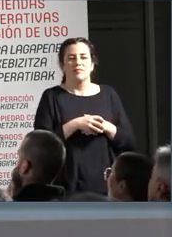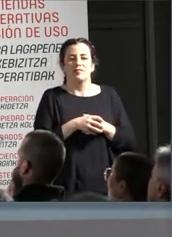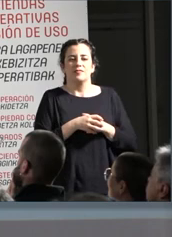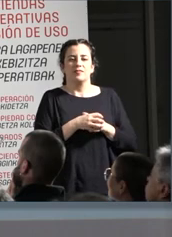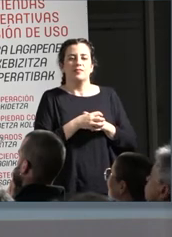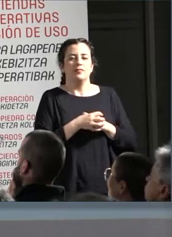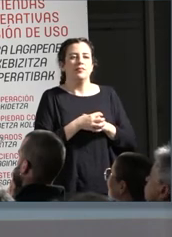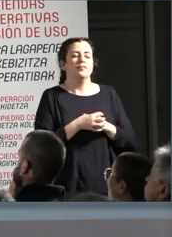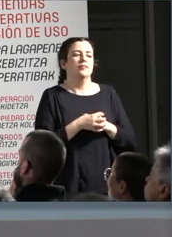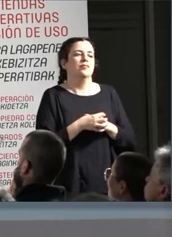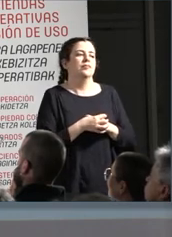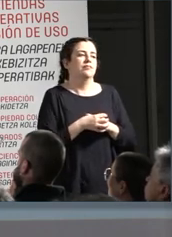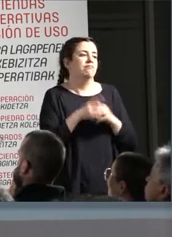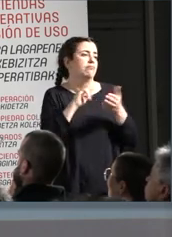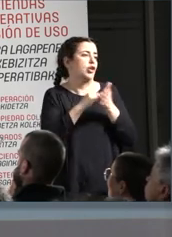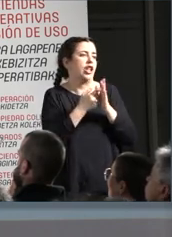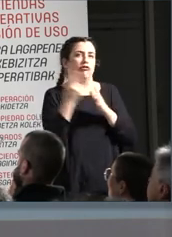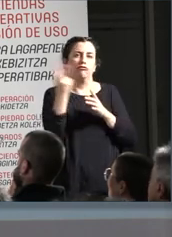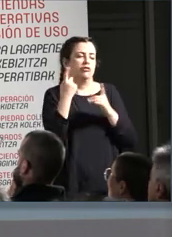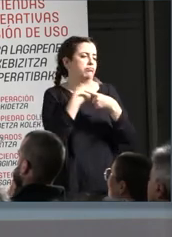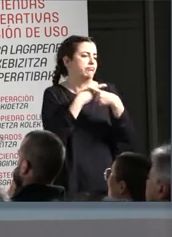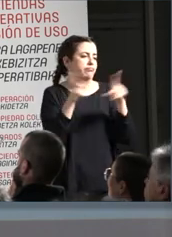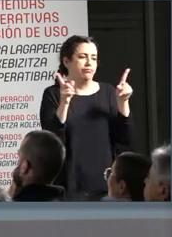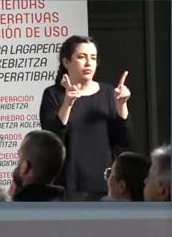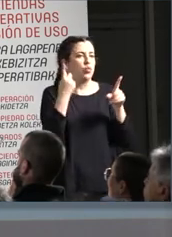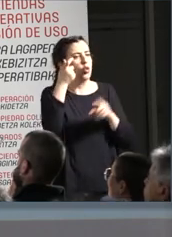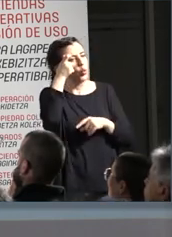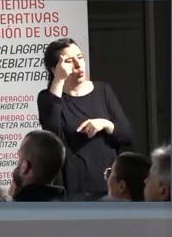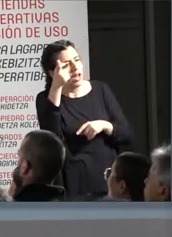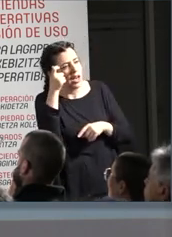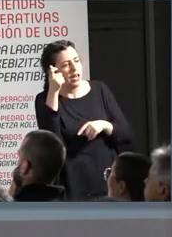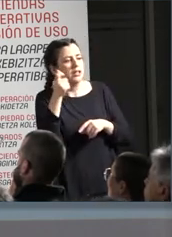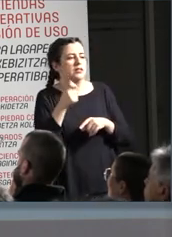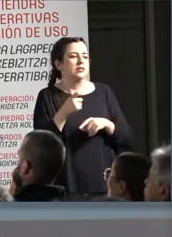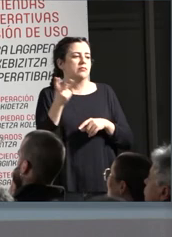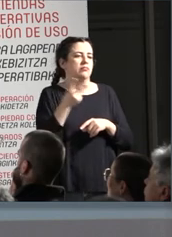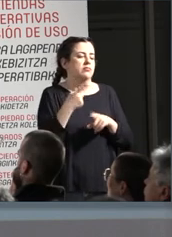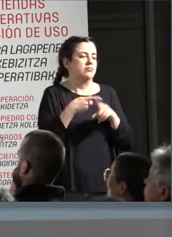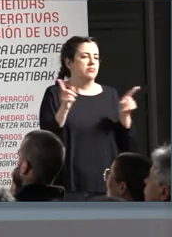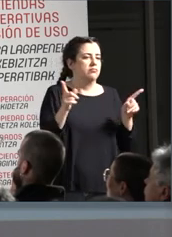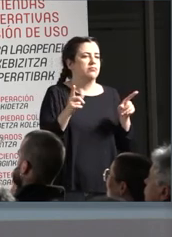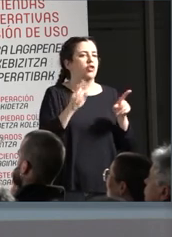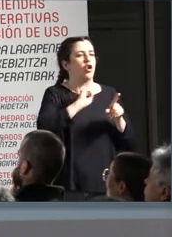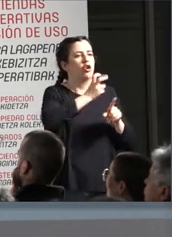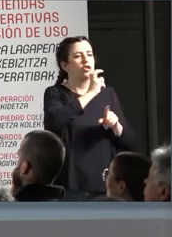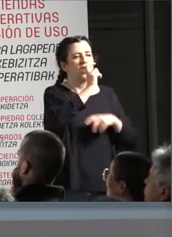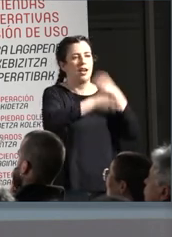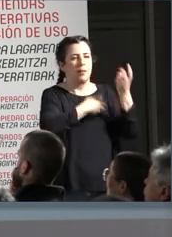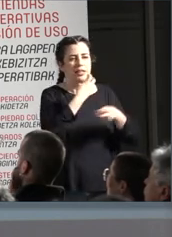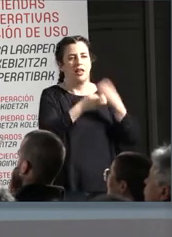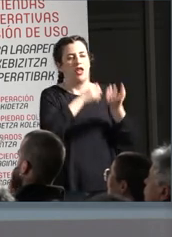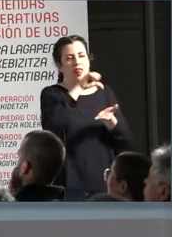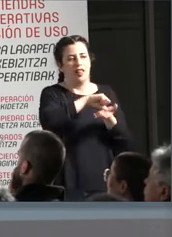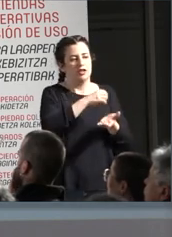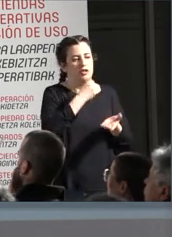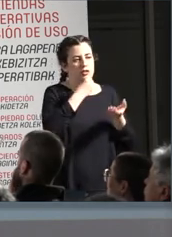y Travensol. Son proyectos súper distintos, unos son rurales, otros de rehabilitación de un centro